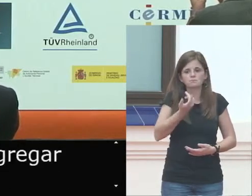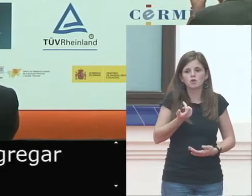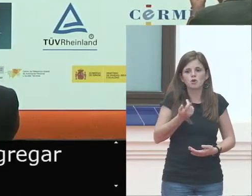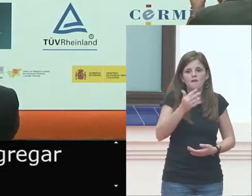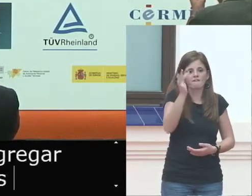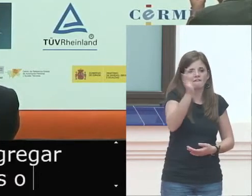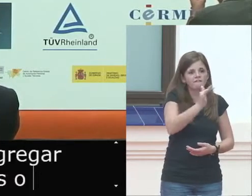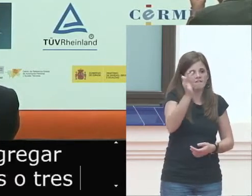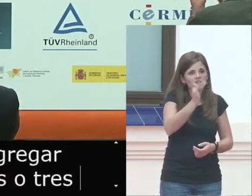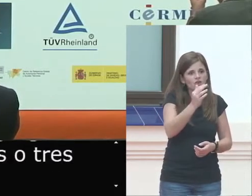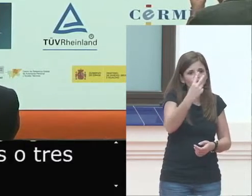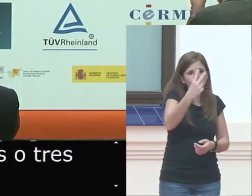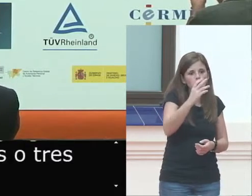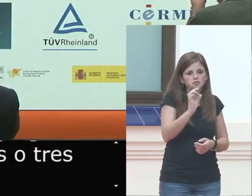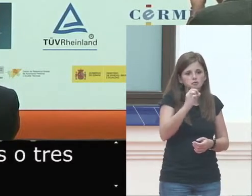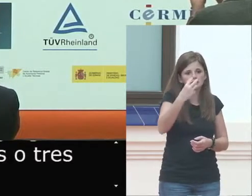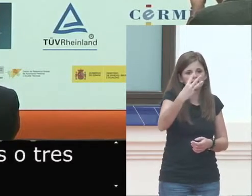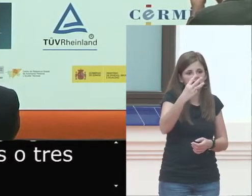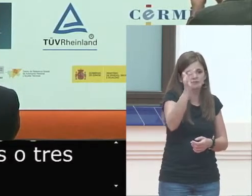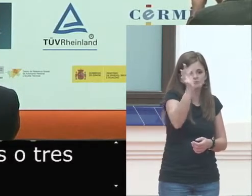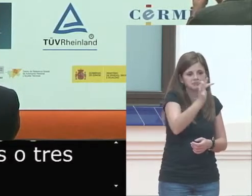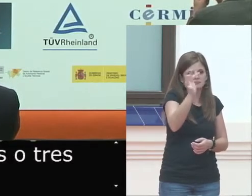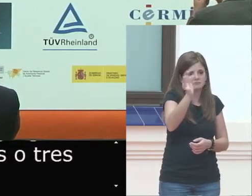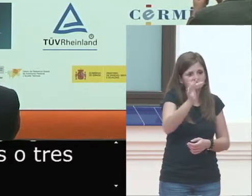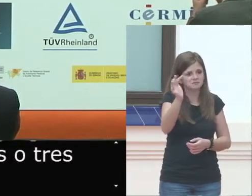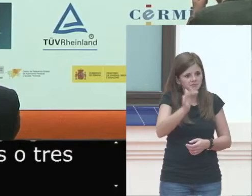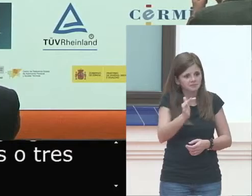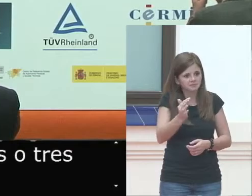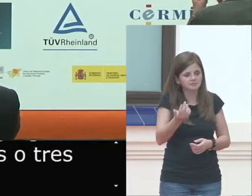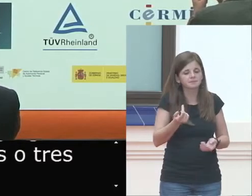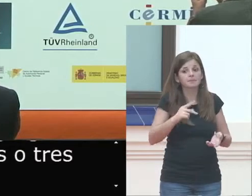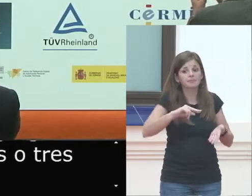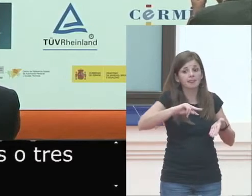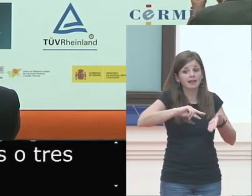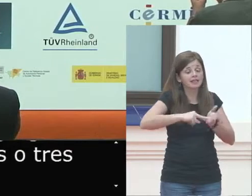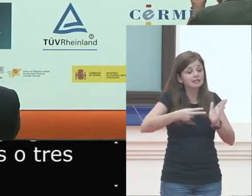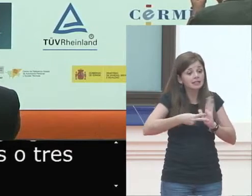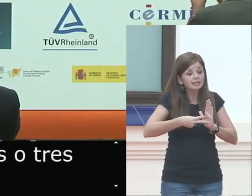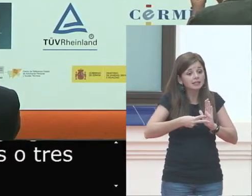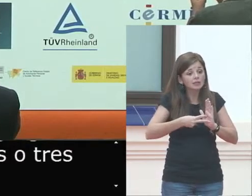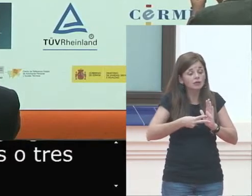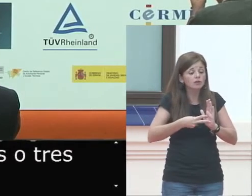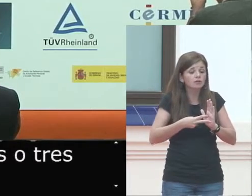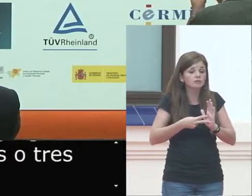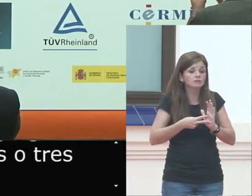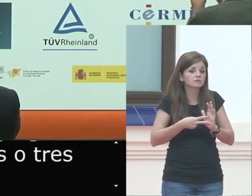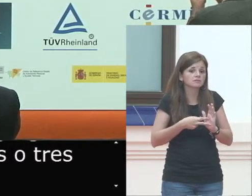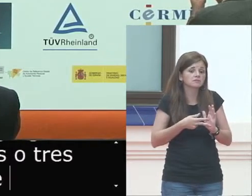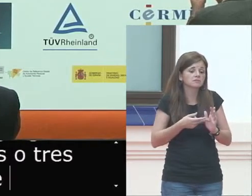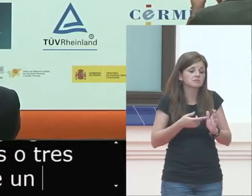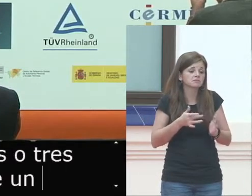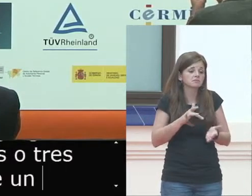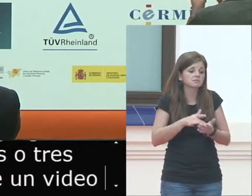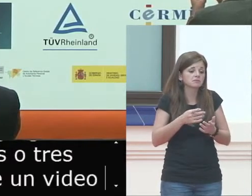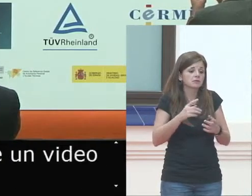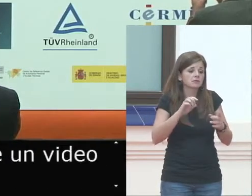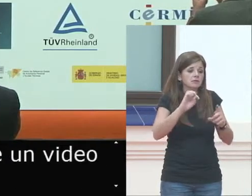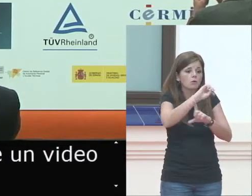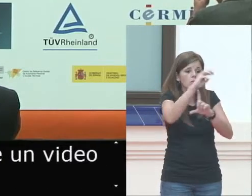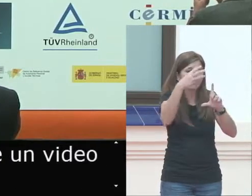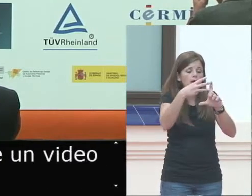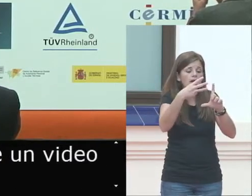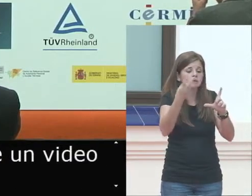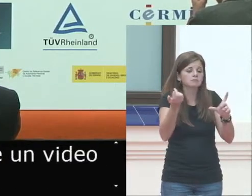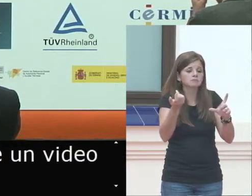3 vídeos. En el técnico, cuando se define un vídeo en la página,